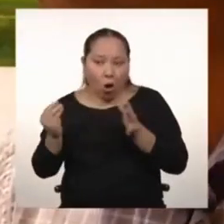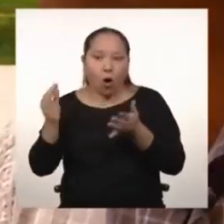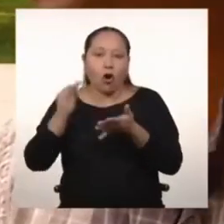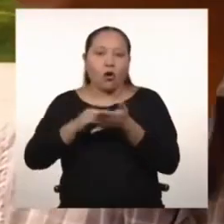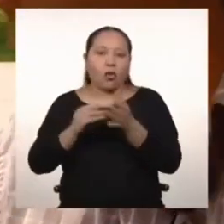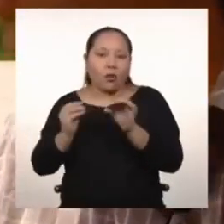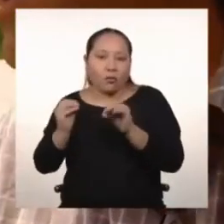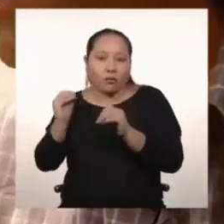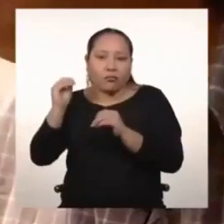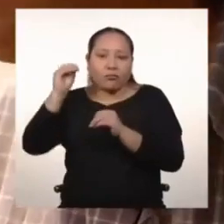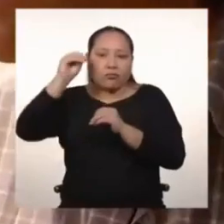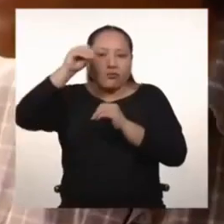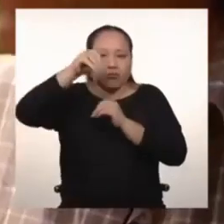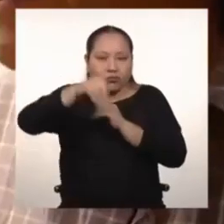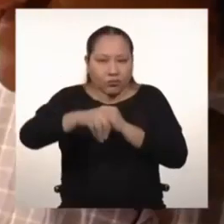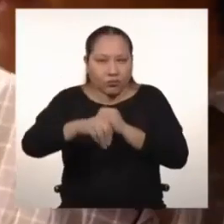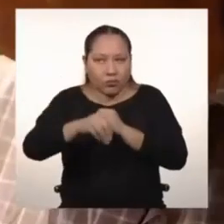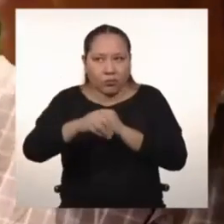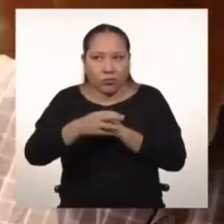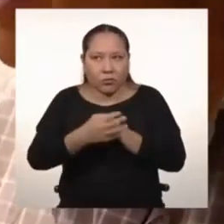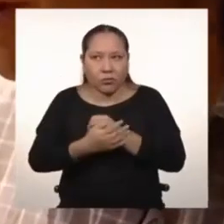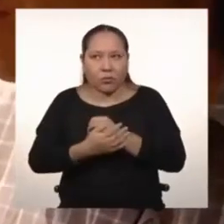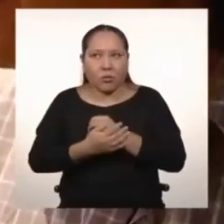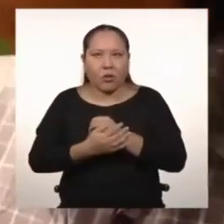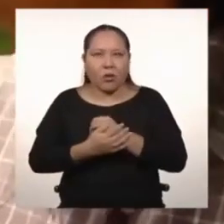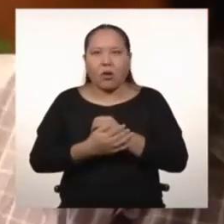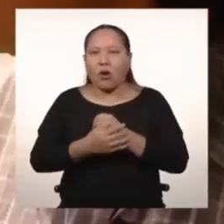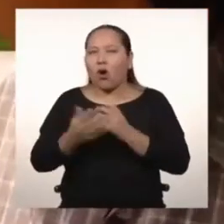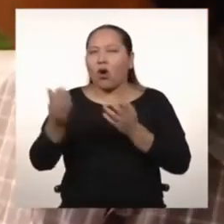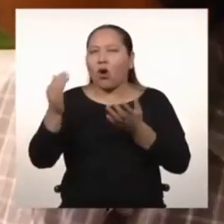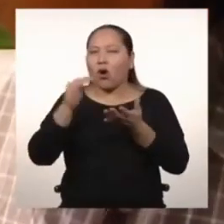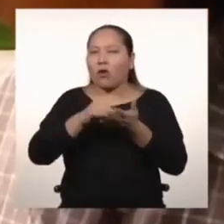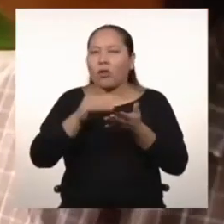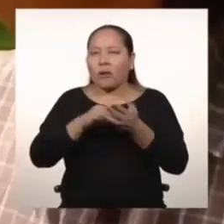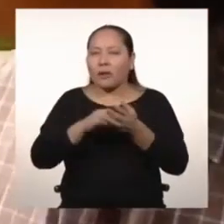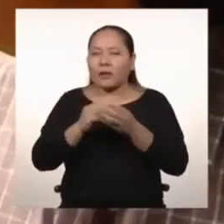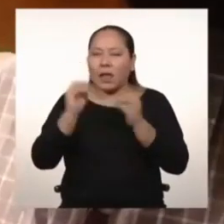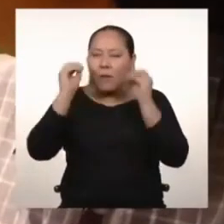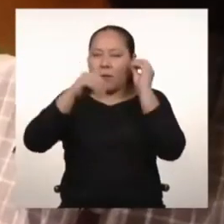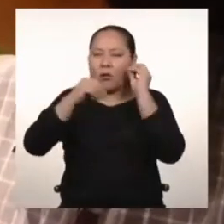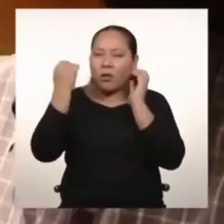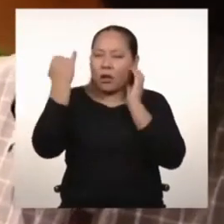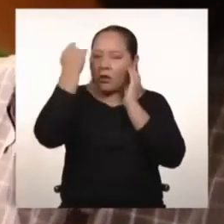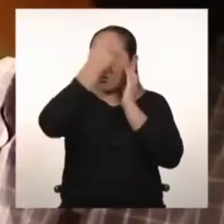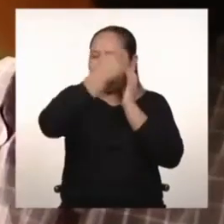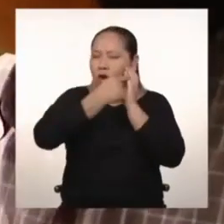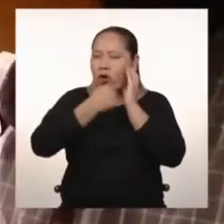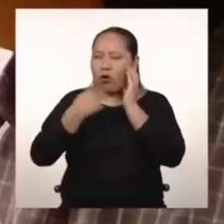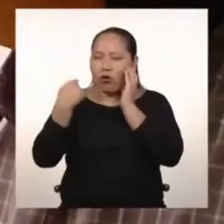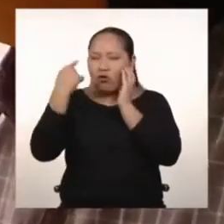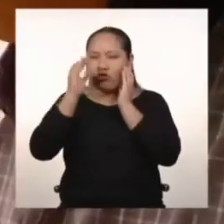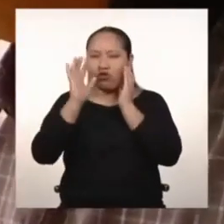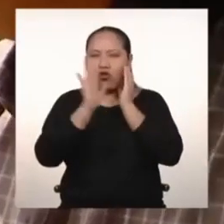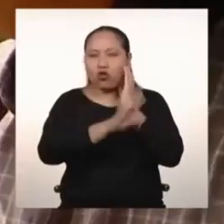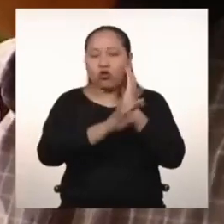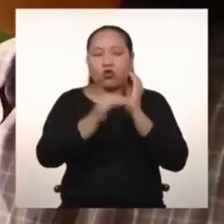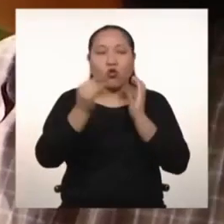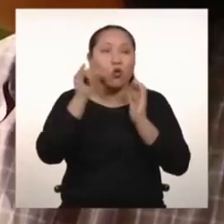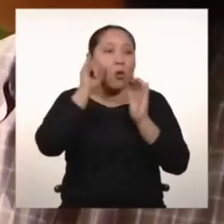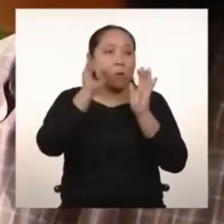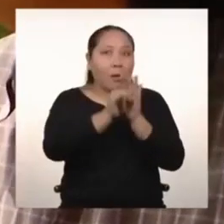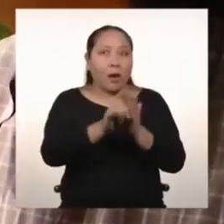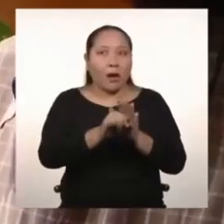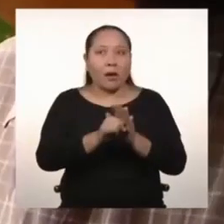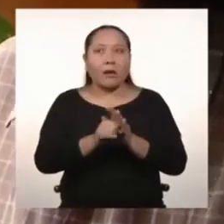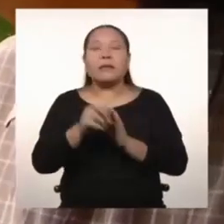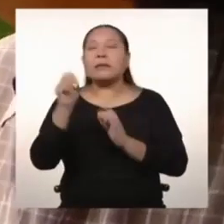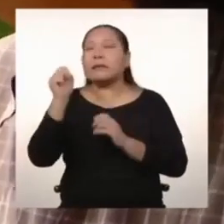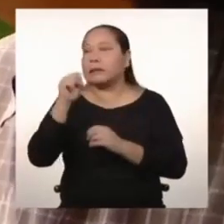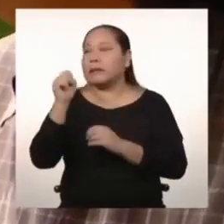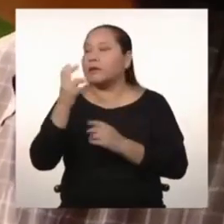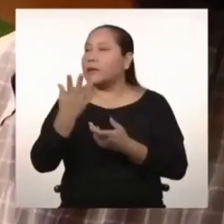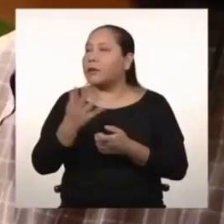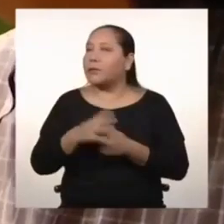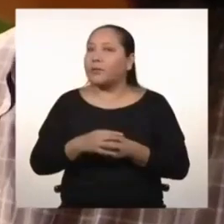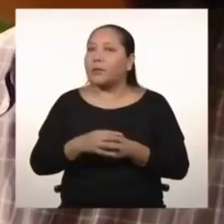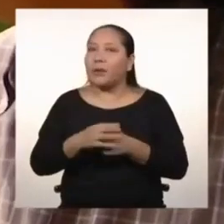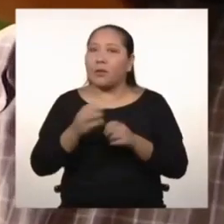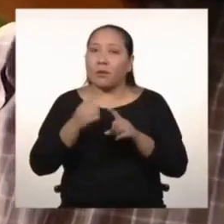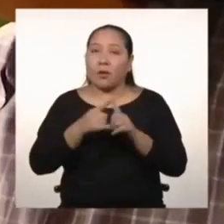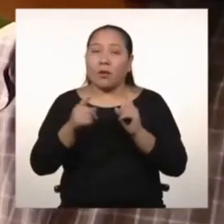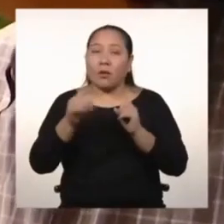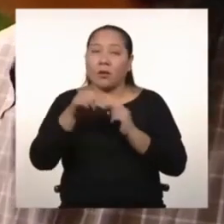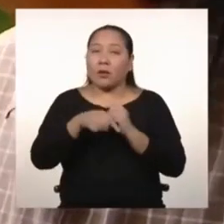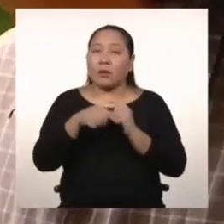es una, digamos, una reinvención del rostro, de su imagen. Exactamente, exactamente. Tanto es así que